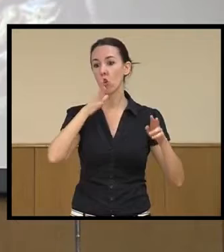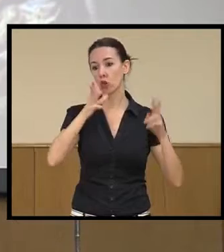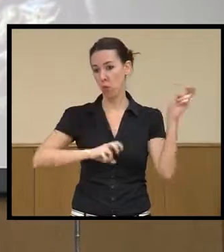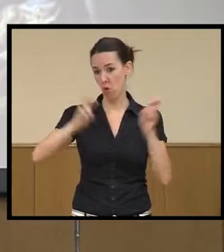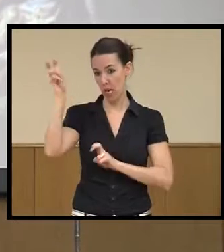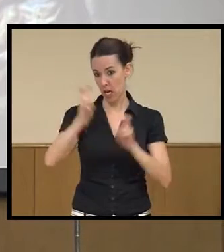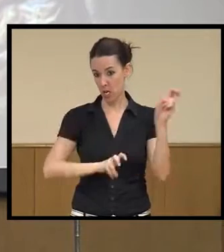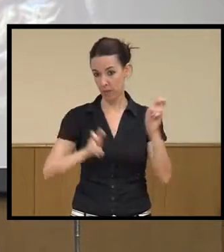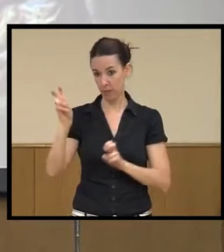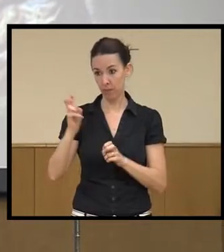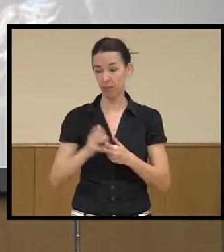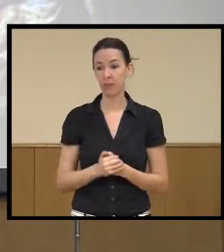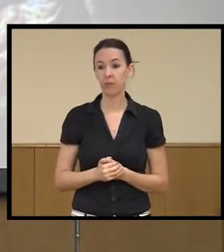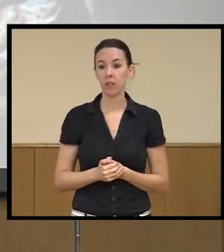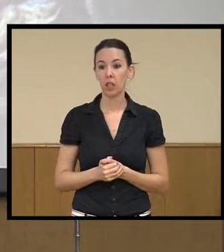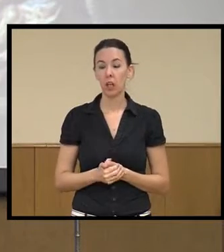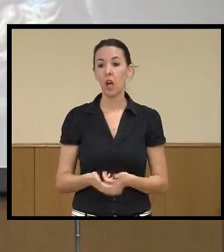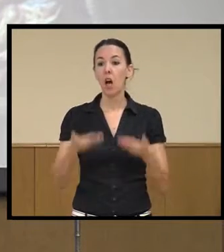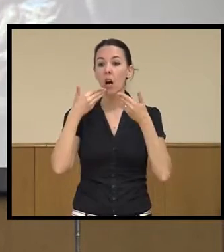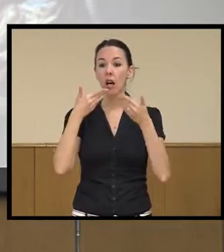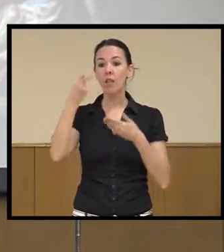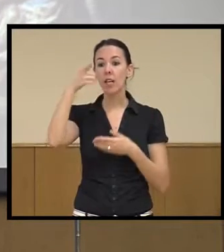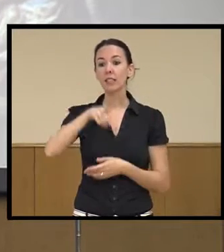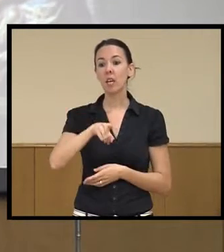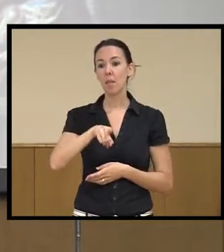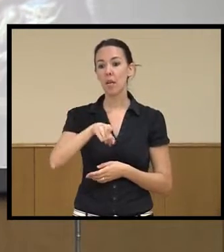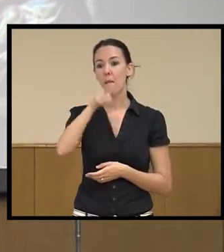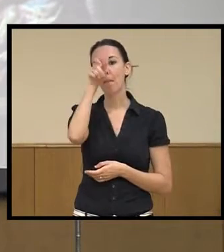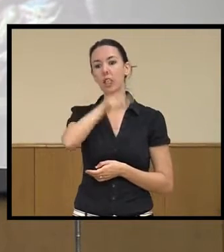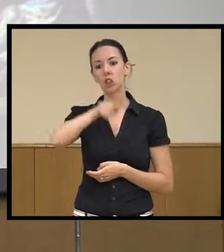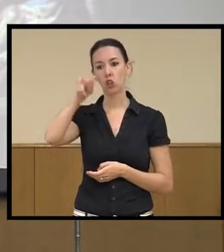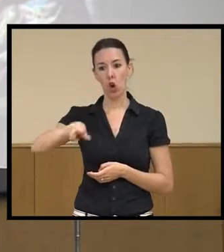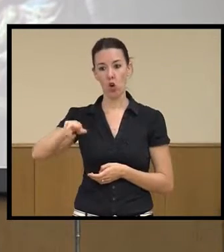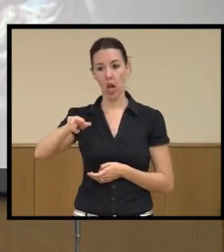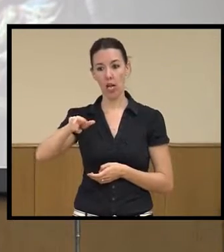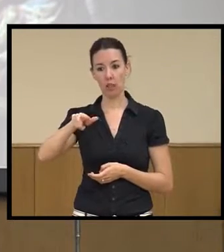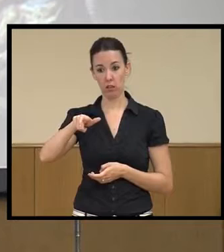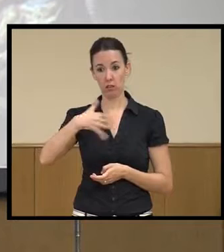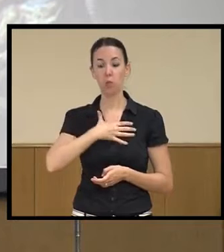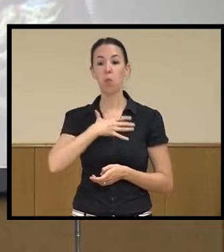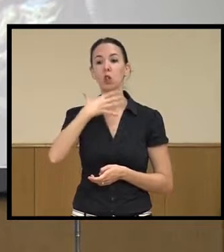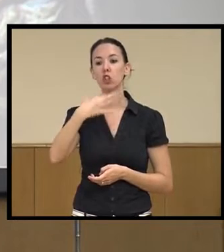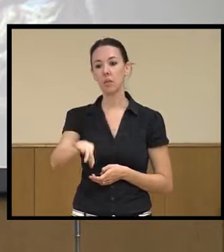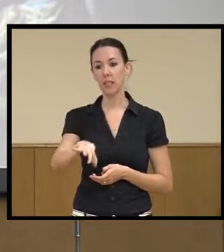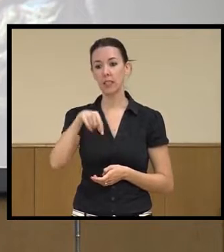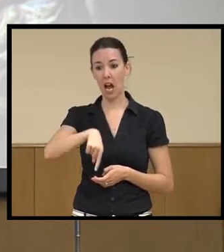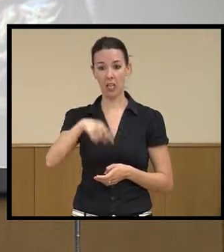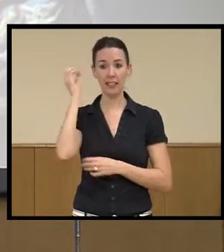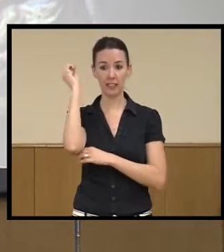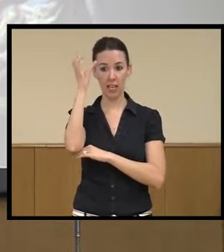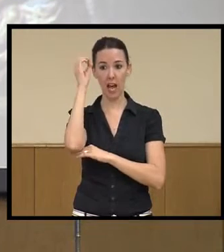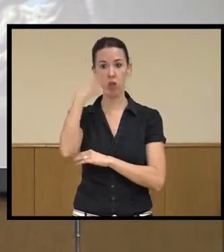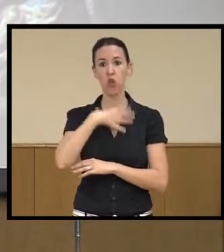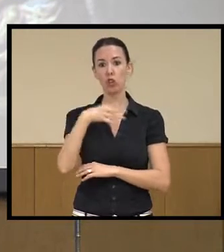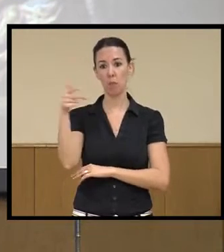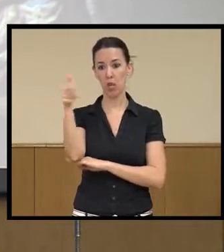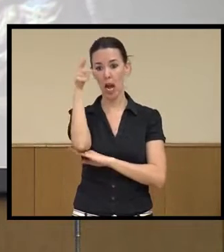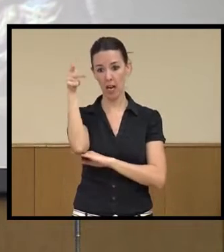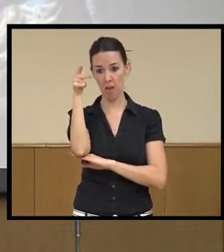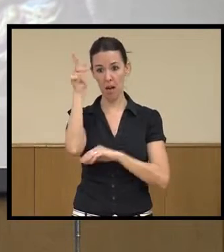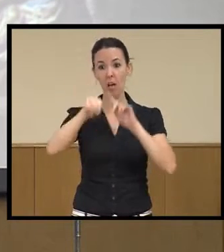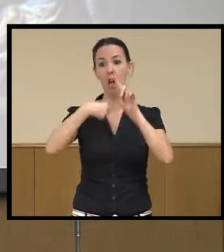presencia y gracias también a las personas que posibilitan que este acto se esté grabando